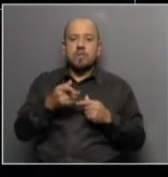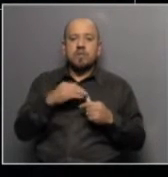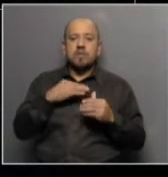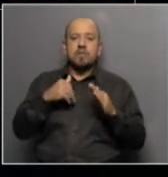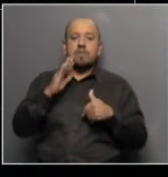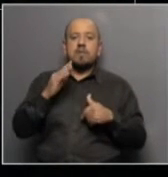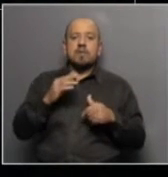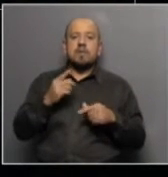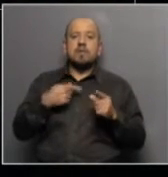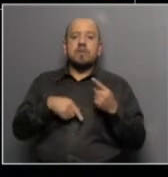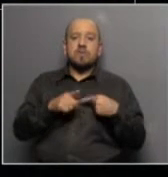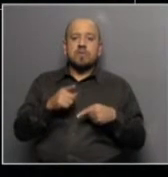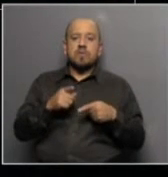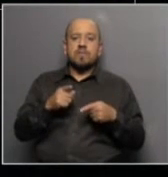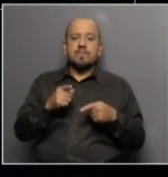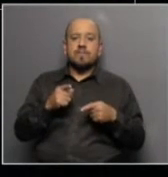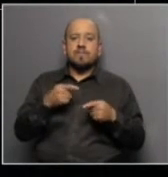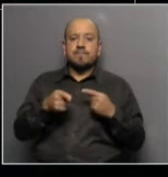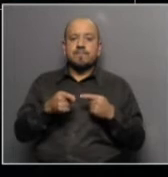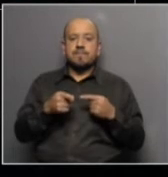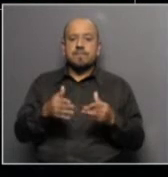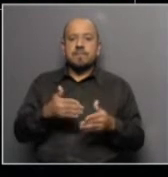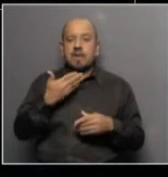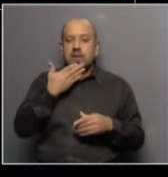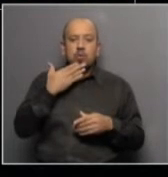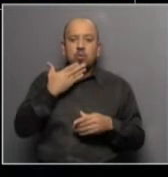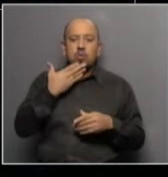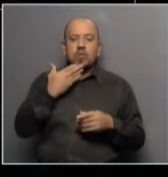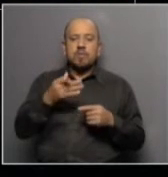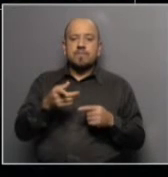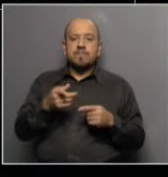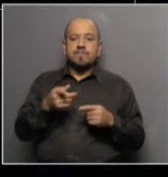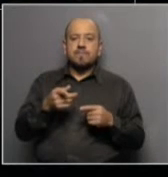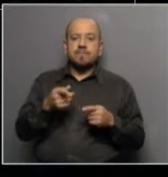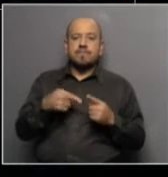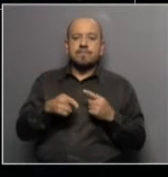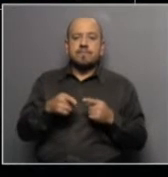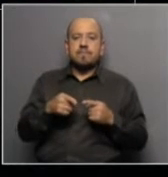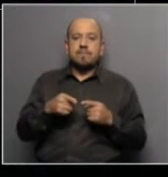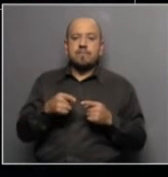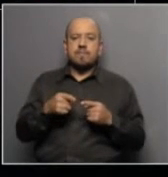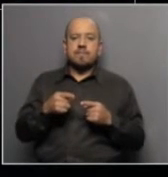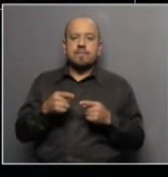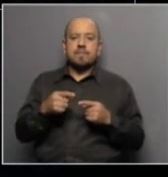más amplios, ¿no? Y que incluso esta especulación, lo que nos, en el caso de los